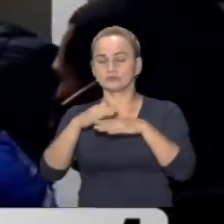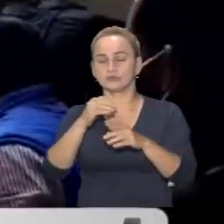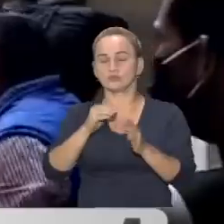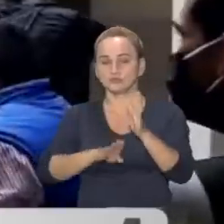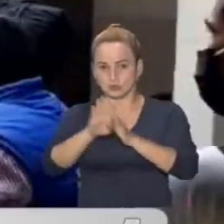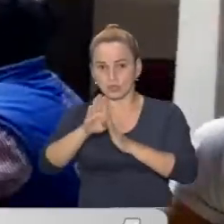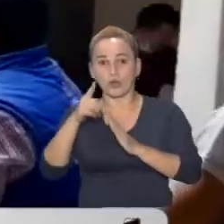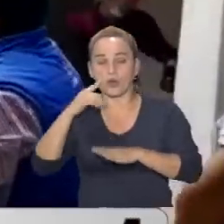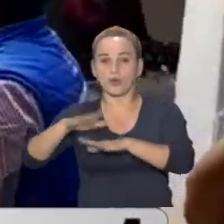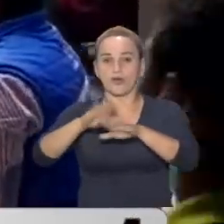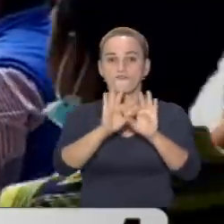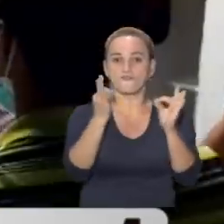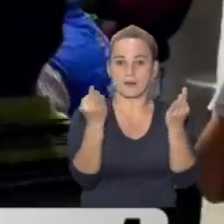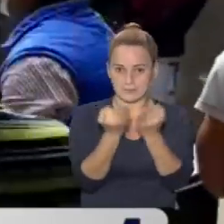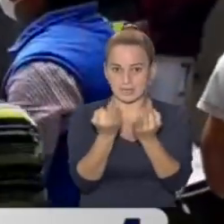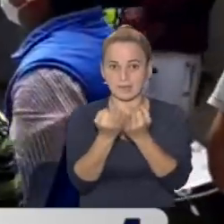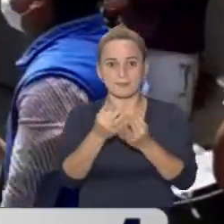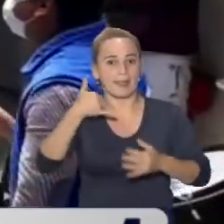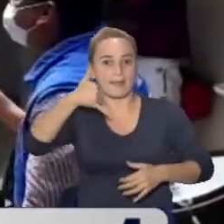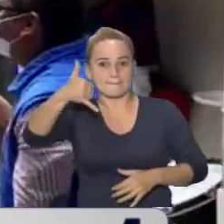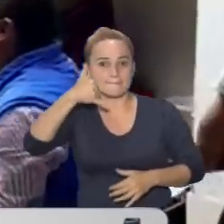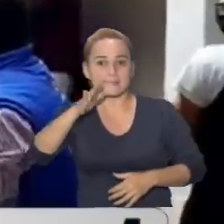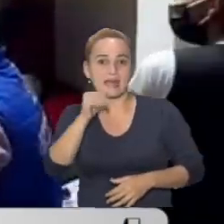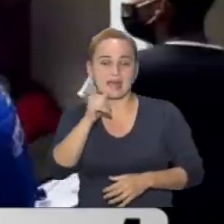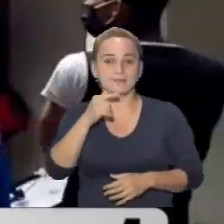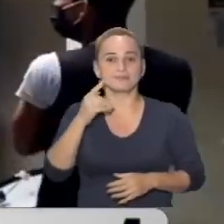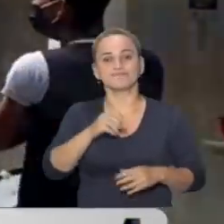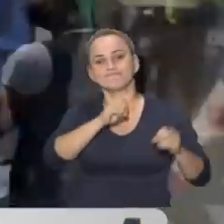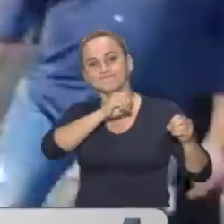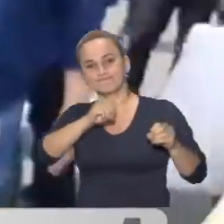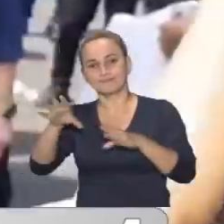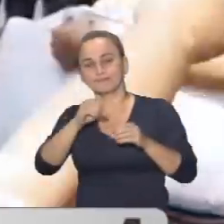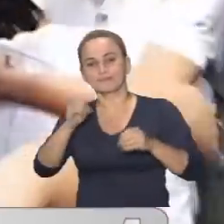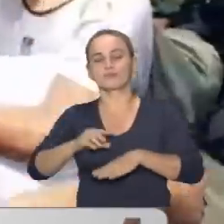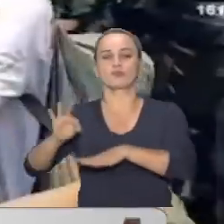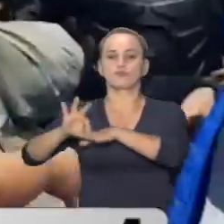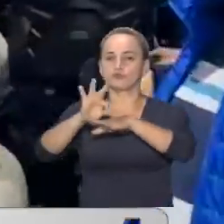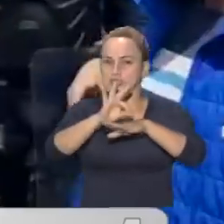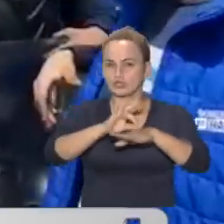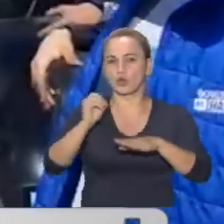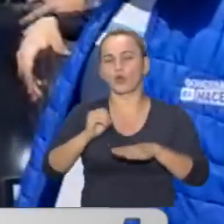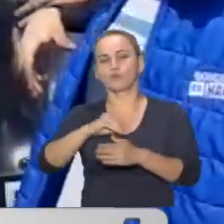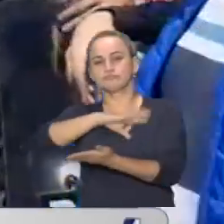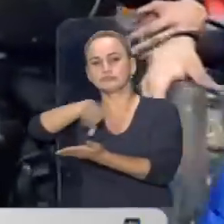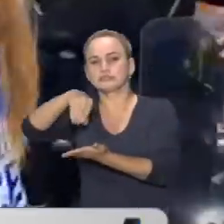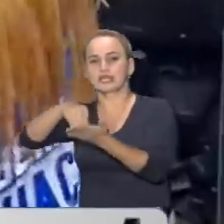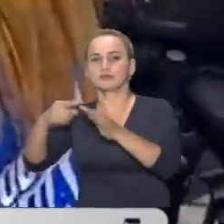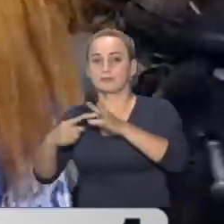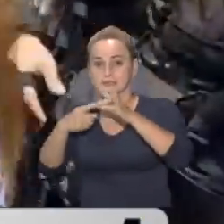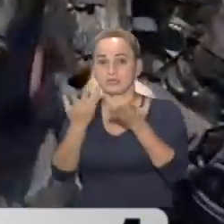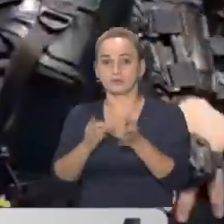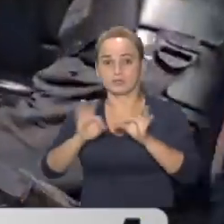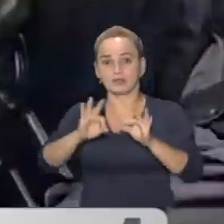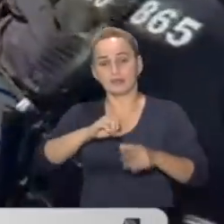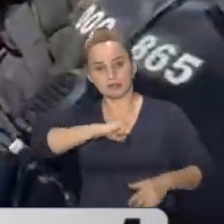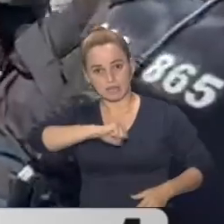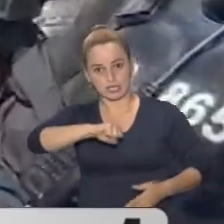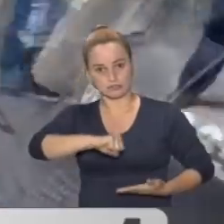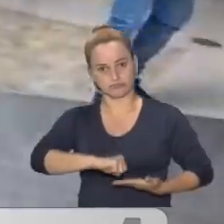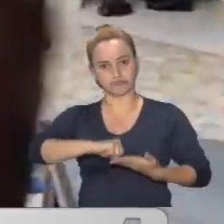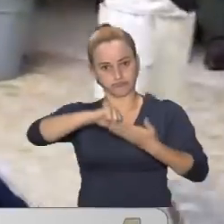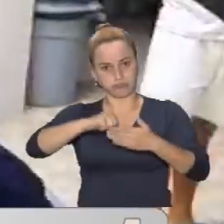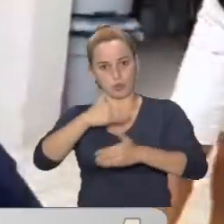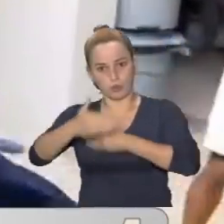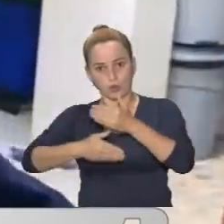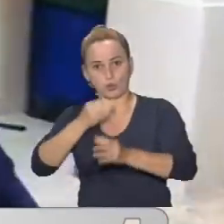los acudientes y a los que no logremos ubicar a los acudientes serán trasladados a centros asistenciales precisamente para garantizar que tengan un